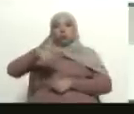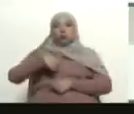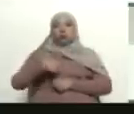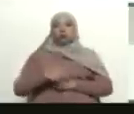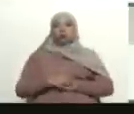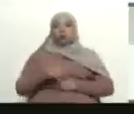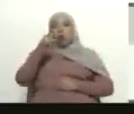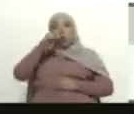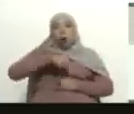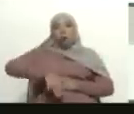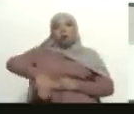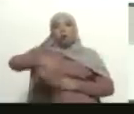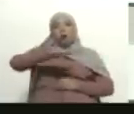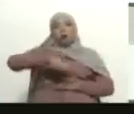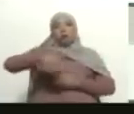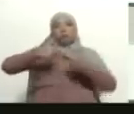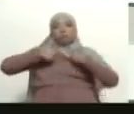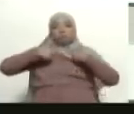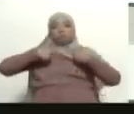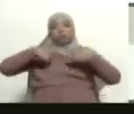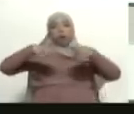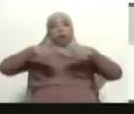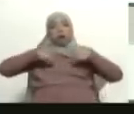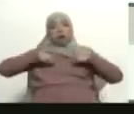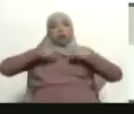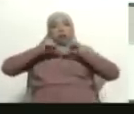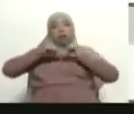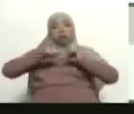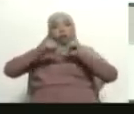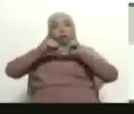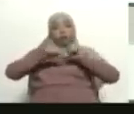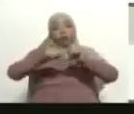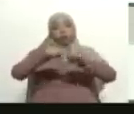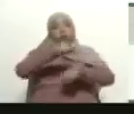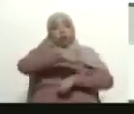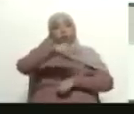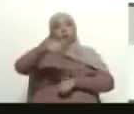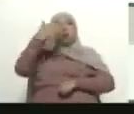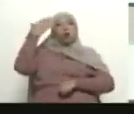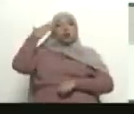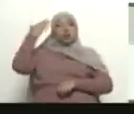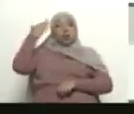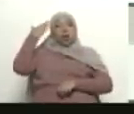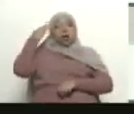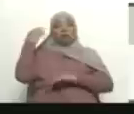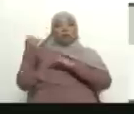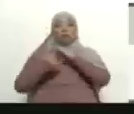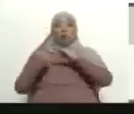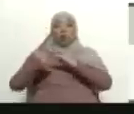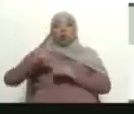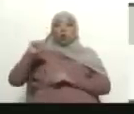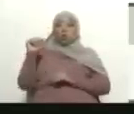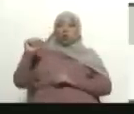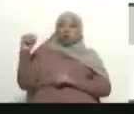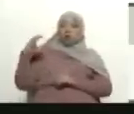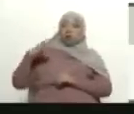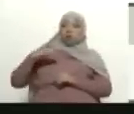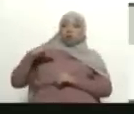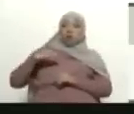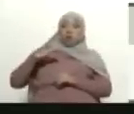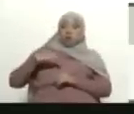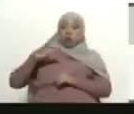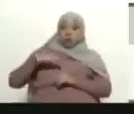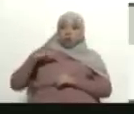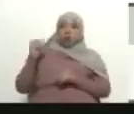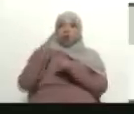Nuestro pueblo reconoce el esfuerzo permanente de sus órganos de seguridad ciudadana, de la Policía Nacional